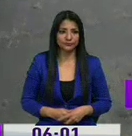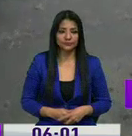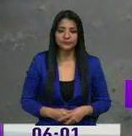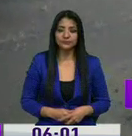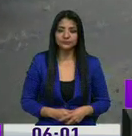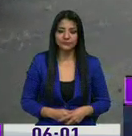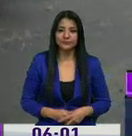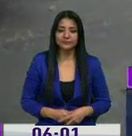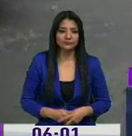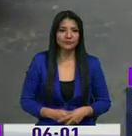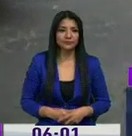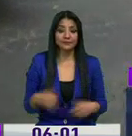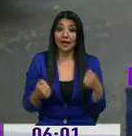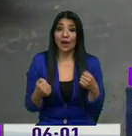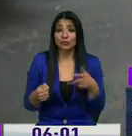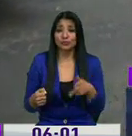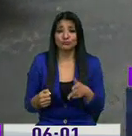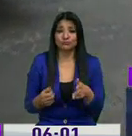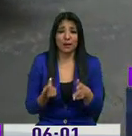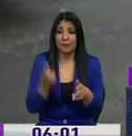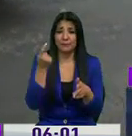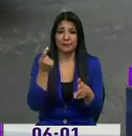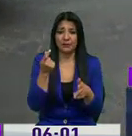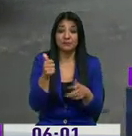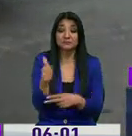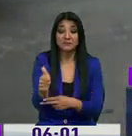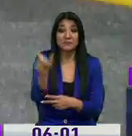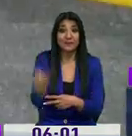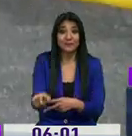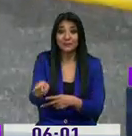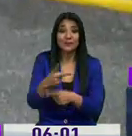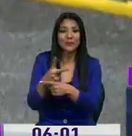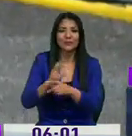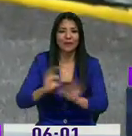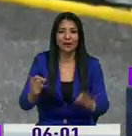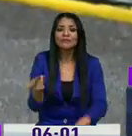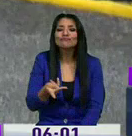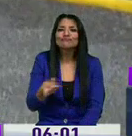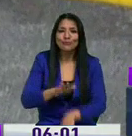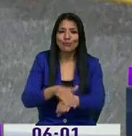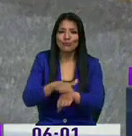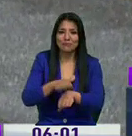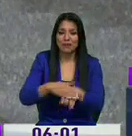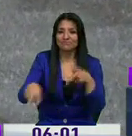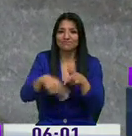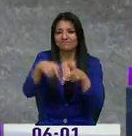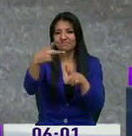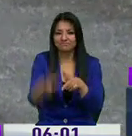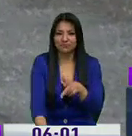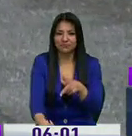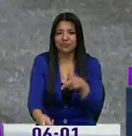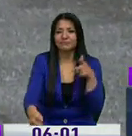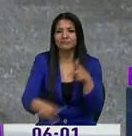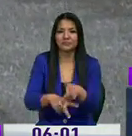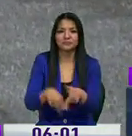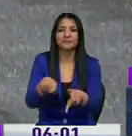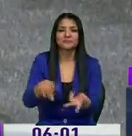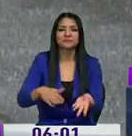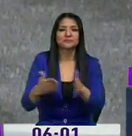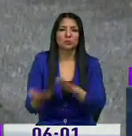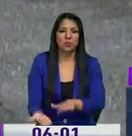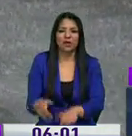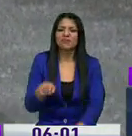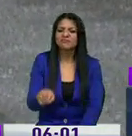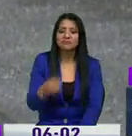por exceso de velocidad y la falta de precaución de la víctima sería la causa para que se registrara un atropellamiento mortal de una